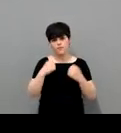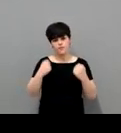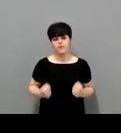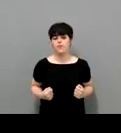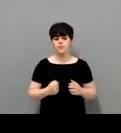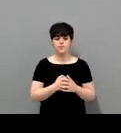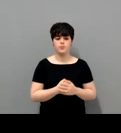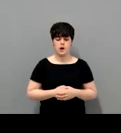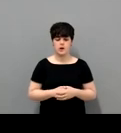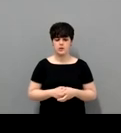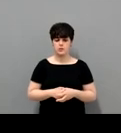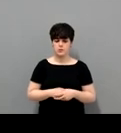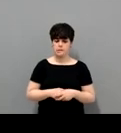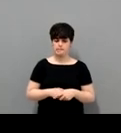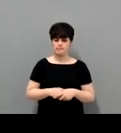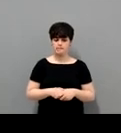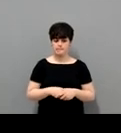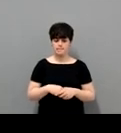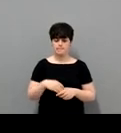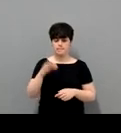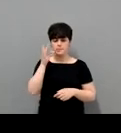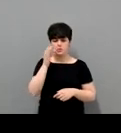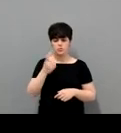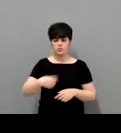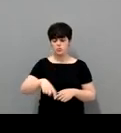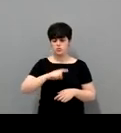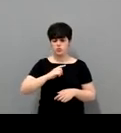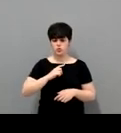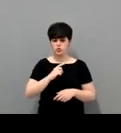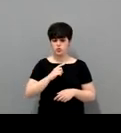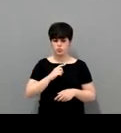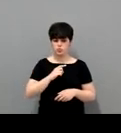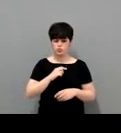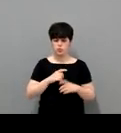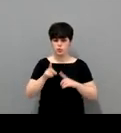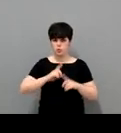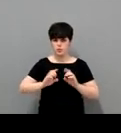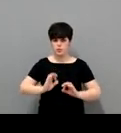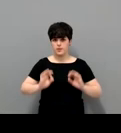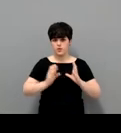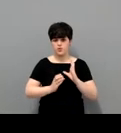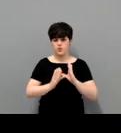importante. La mujer con problemas de